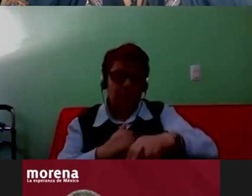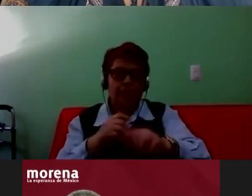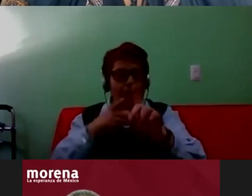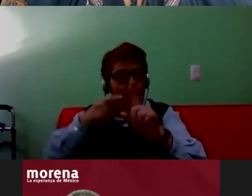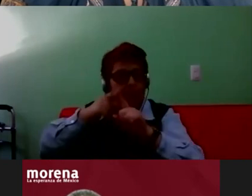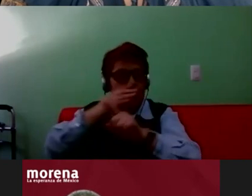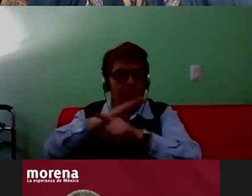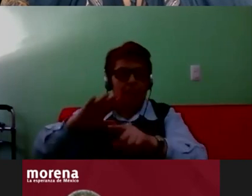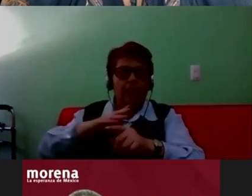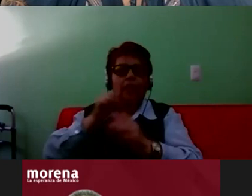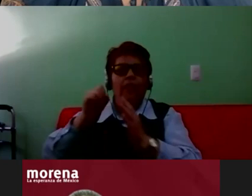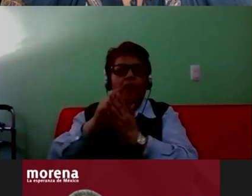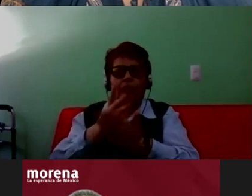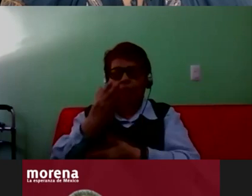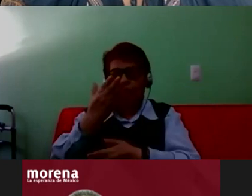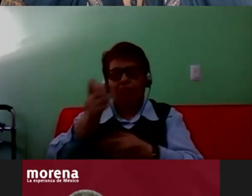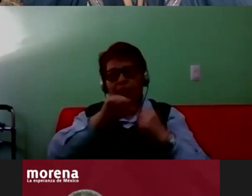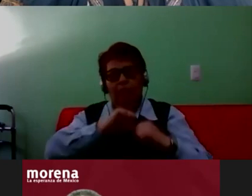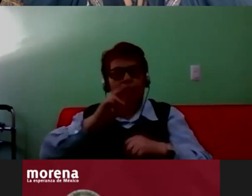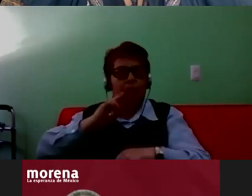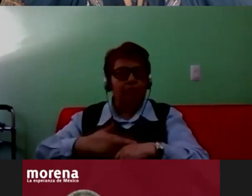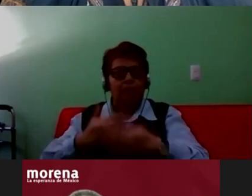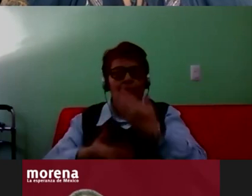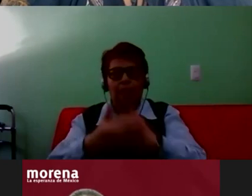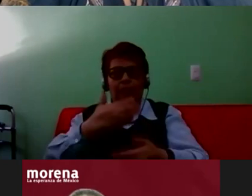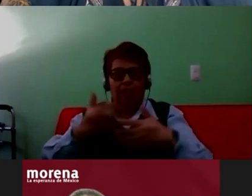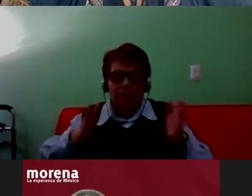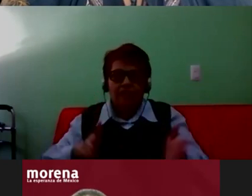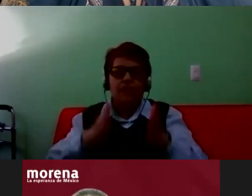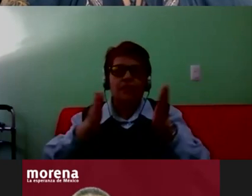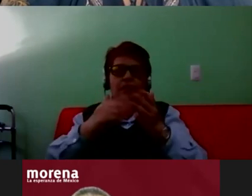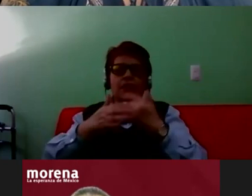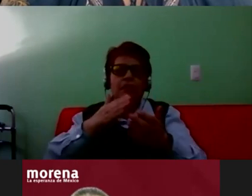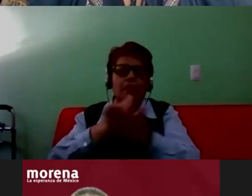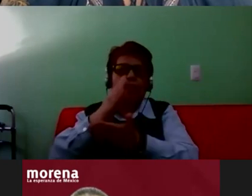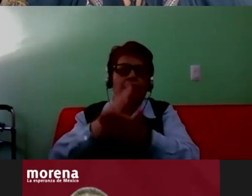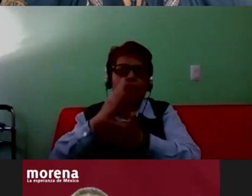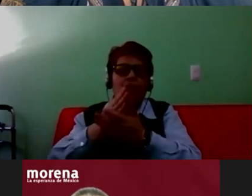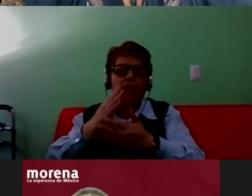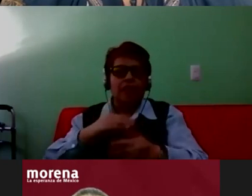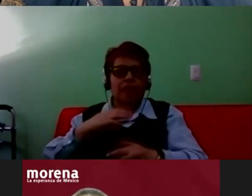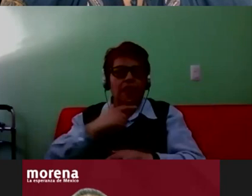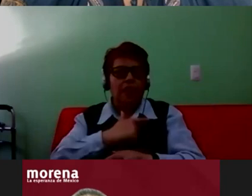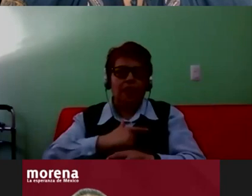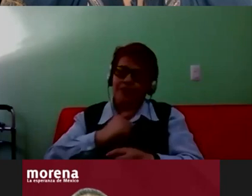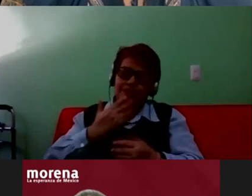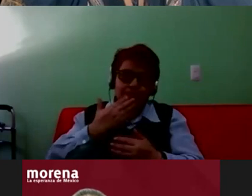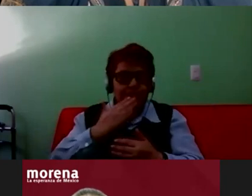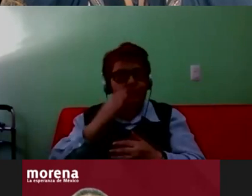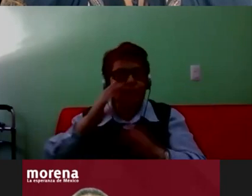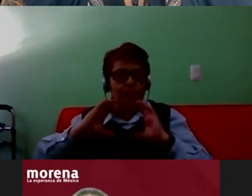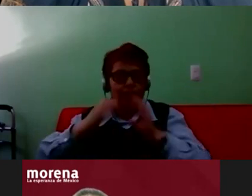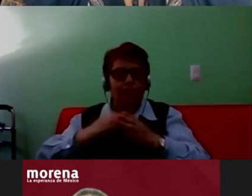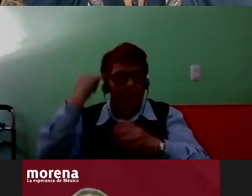objeto de solicitar que en el ámbito de sus atribuciones fortalezcan los mecanismos de acceso y disfrute de las comunidades indígenas a